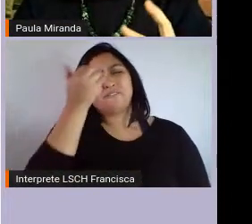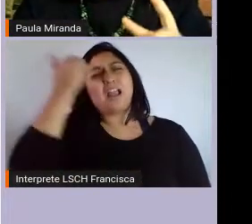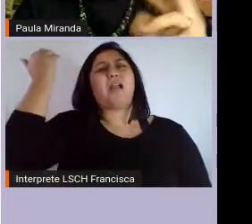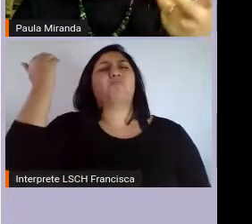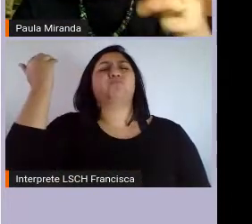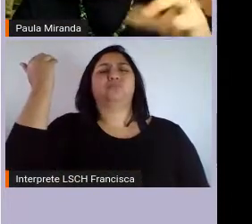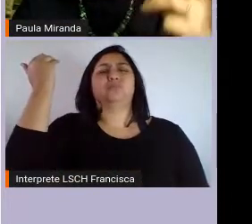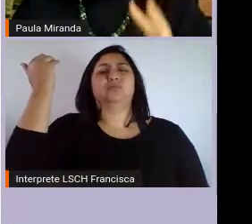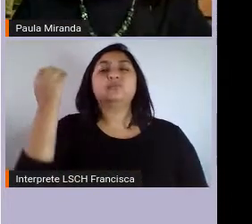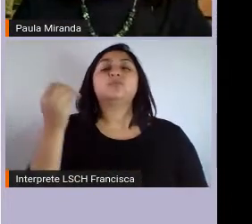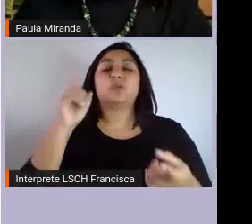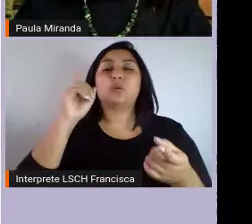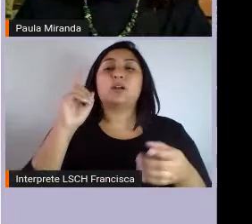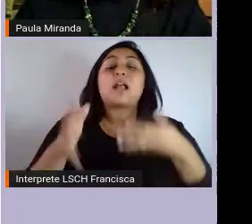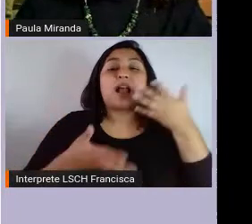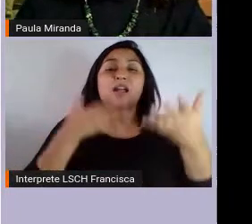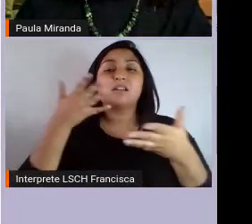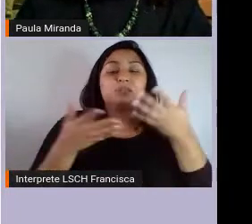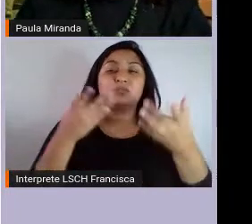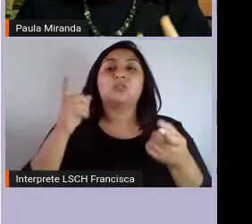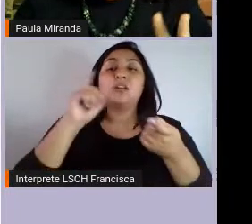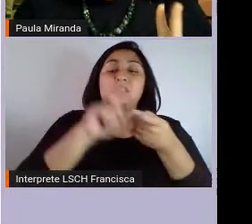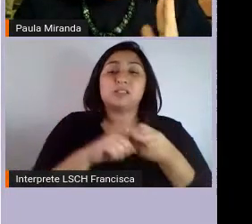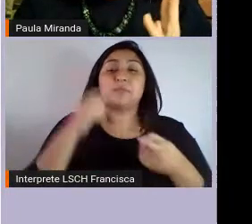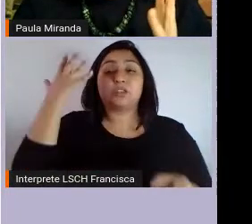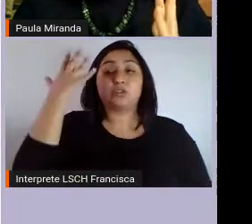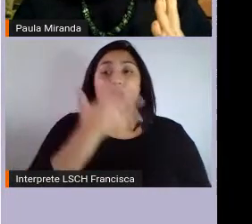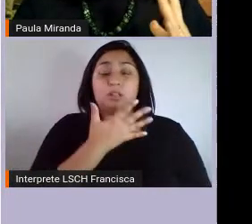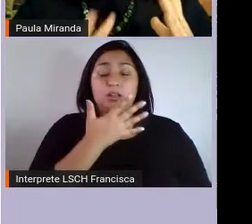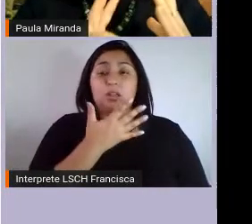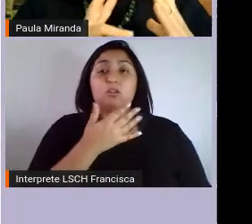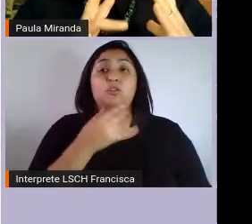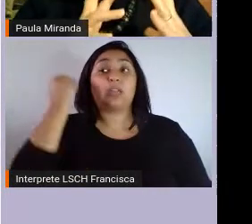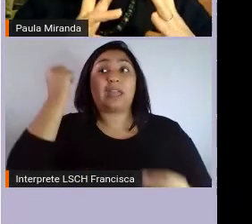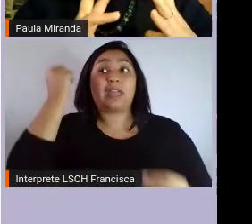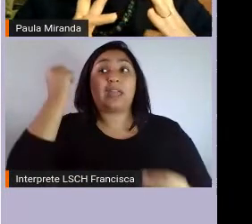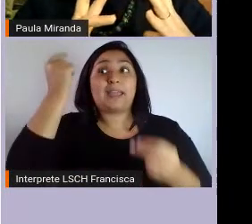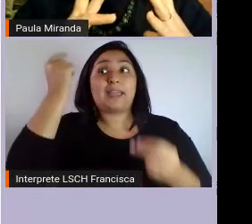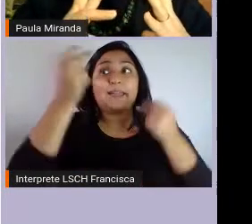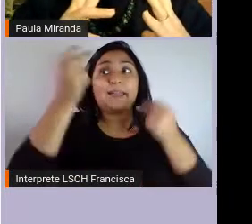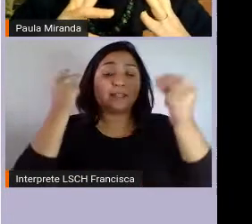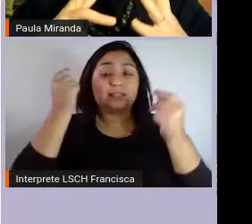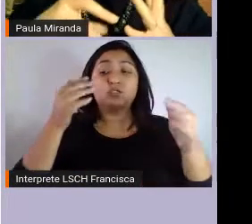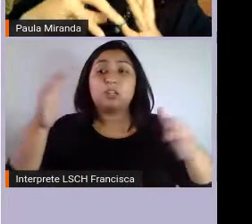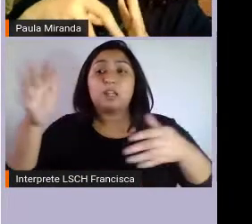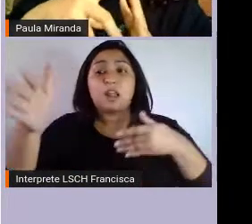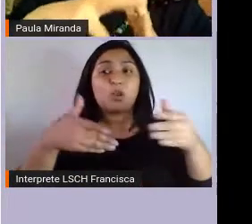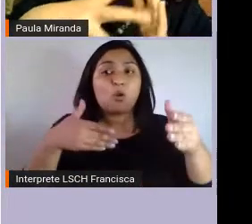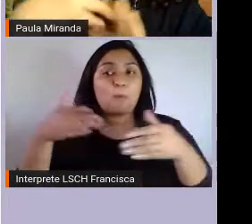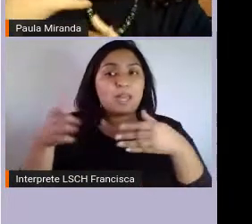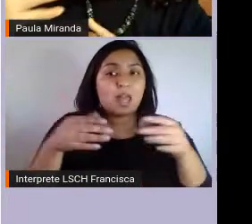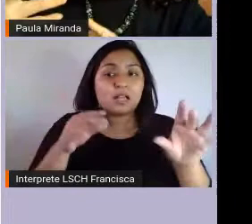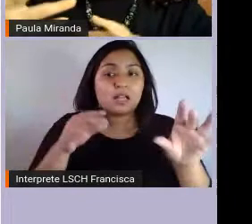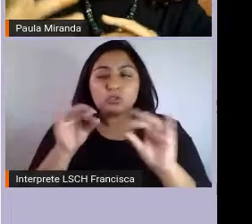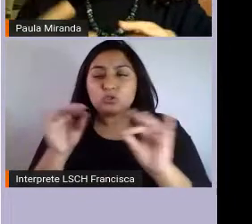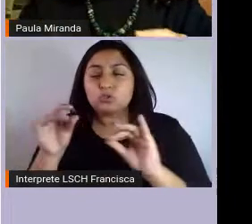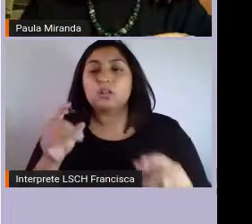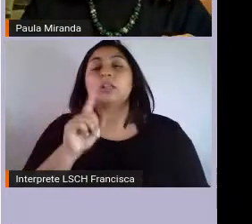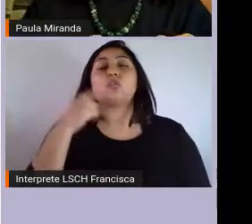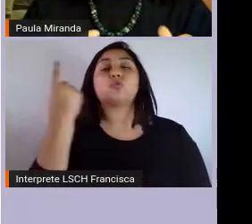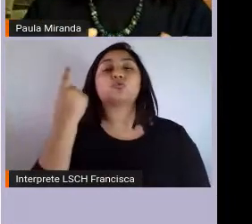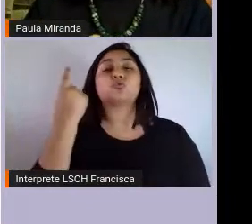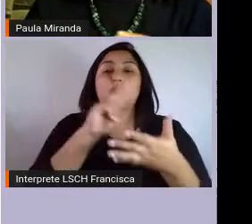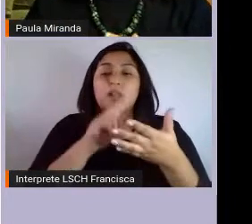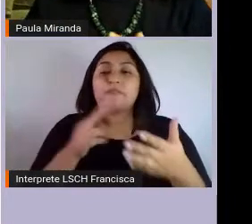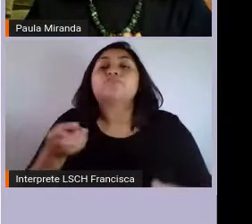Negro, tiene una mezcla entre creación y recopilación, y ahí empieza no solo a releer y a reinterpretar la tradición,